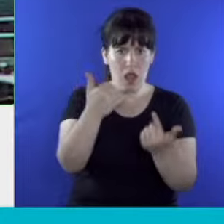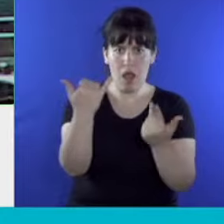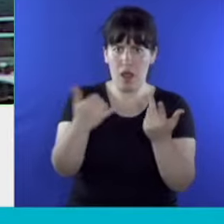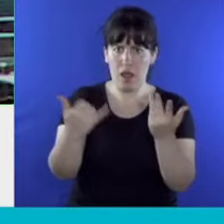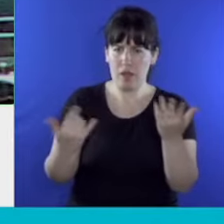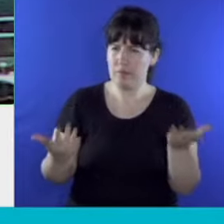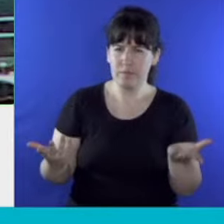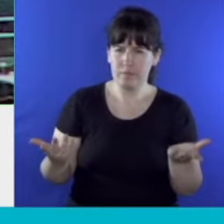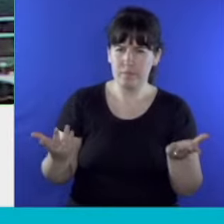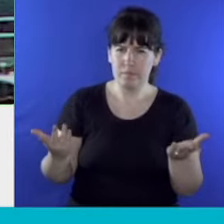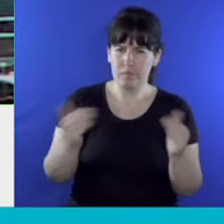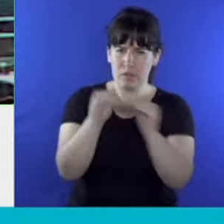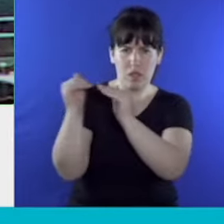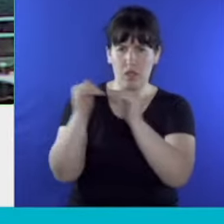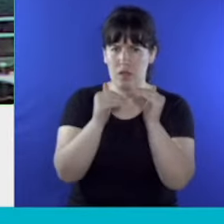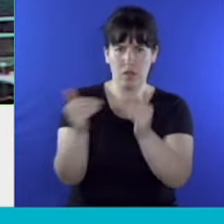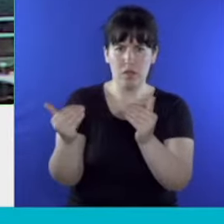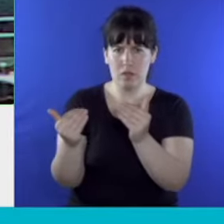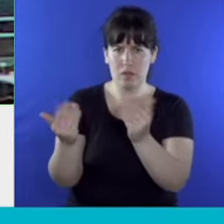sea que tiene San Luis,